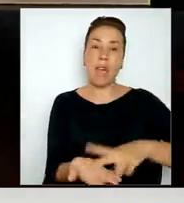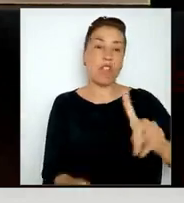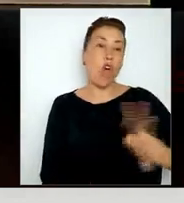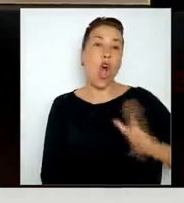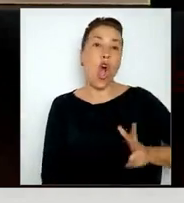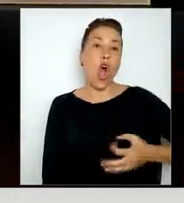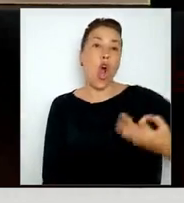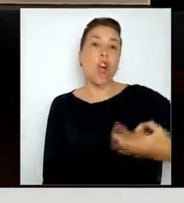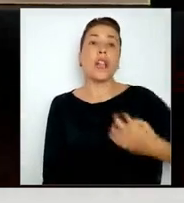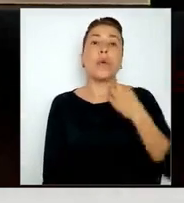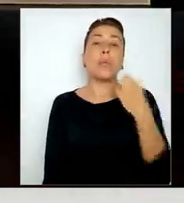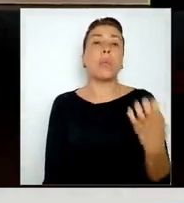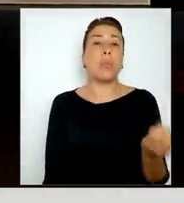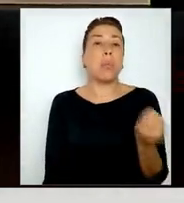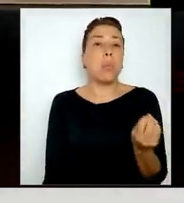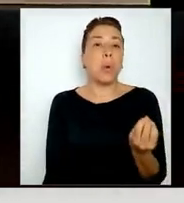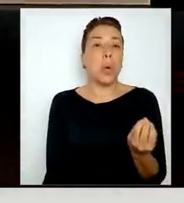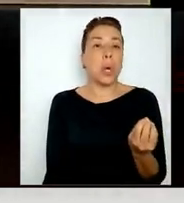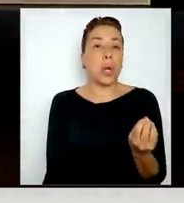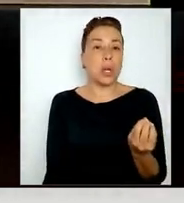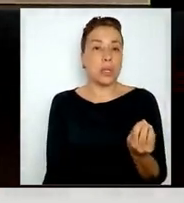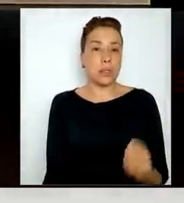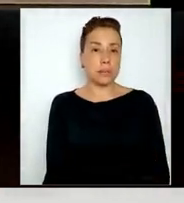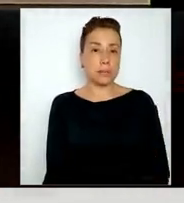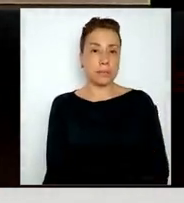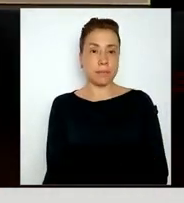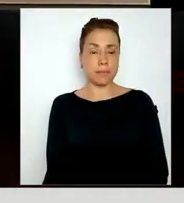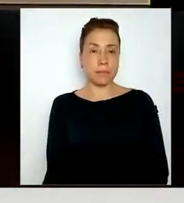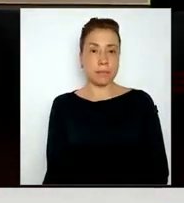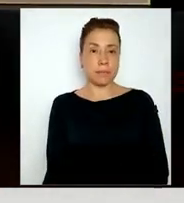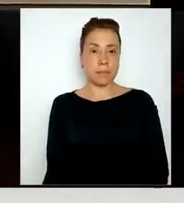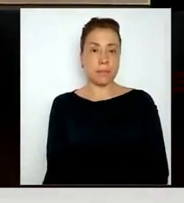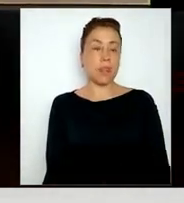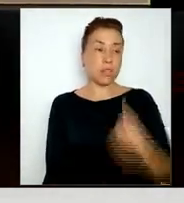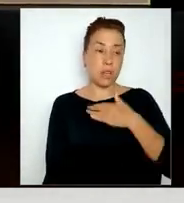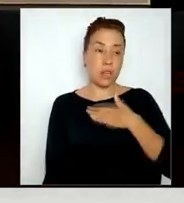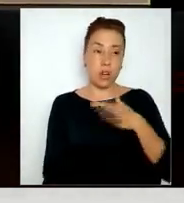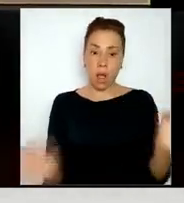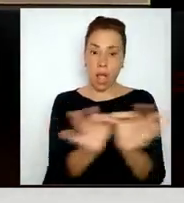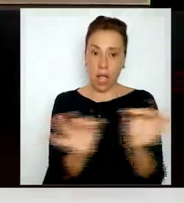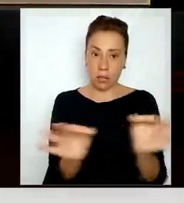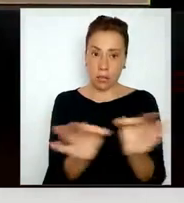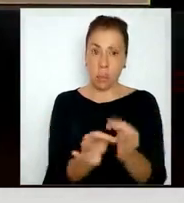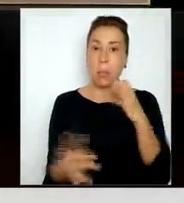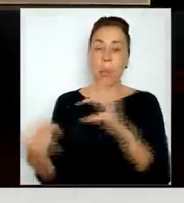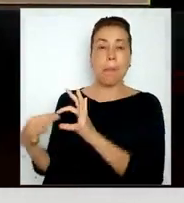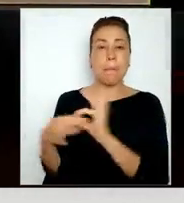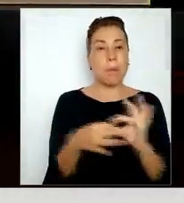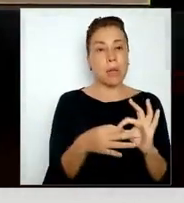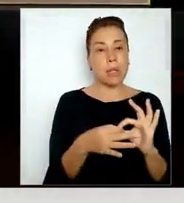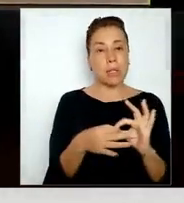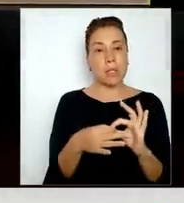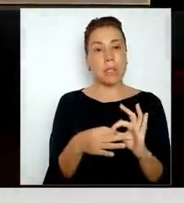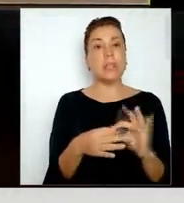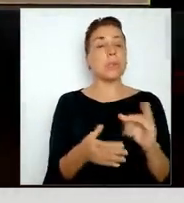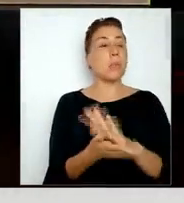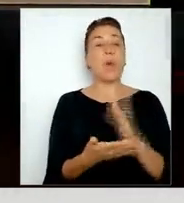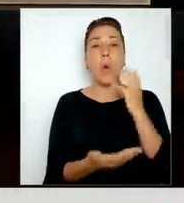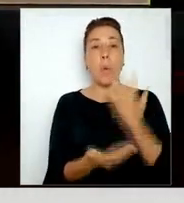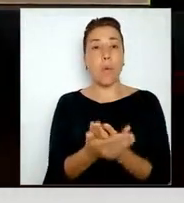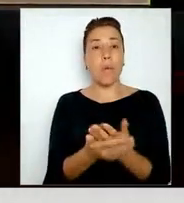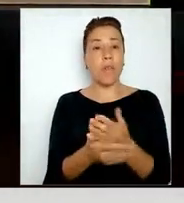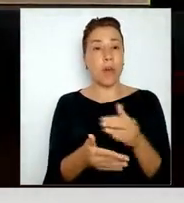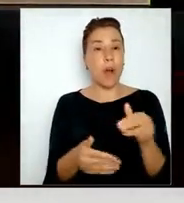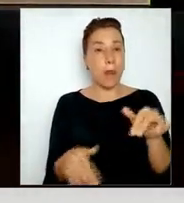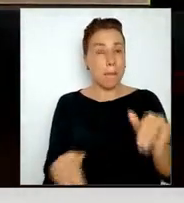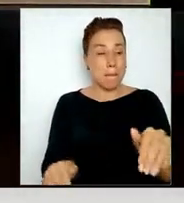resulta que Pero déjeme explicarle ministra por qué Porque si hubiéramos contado es utilizado ese mismo